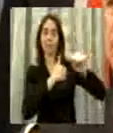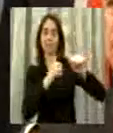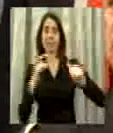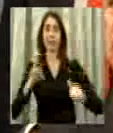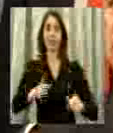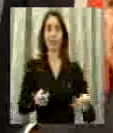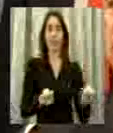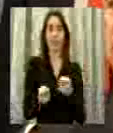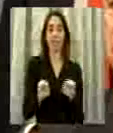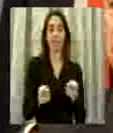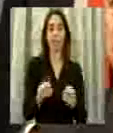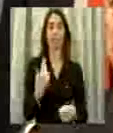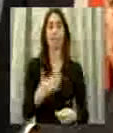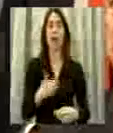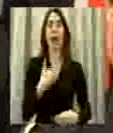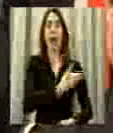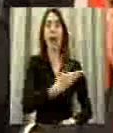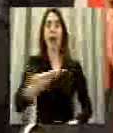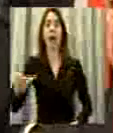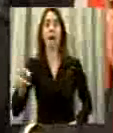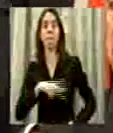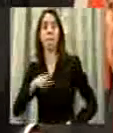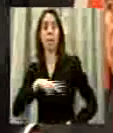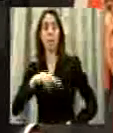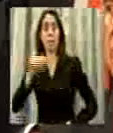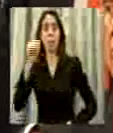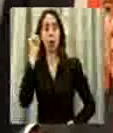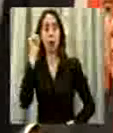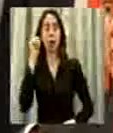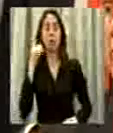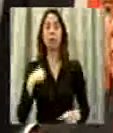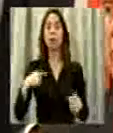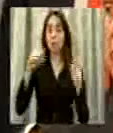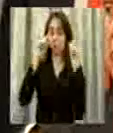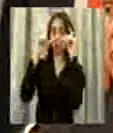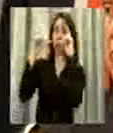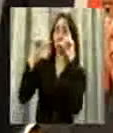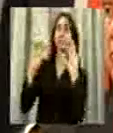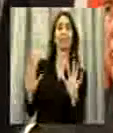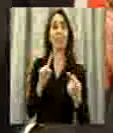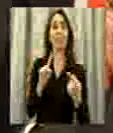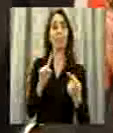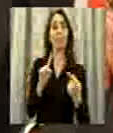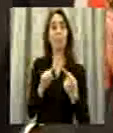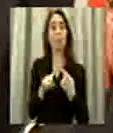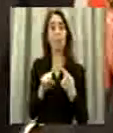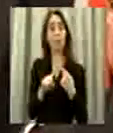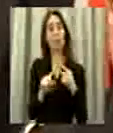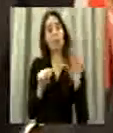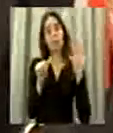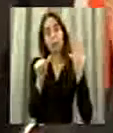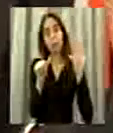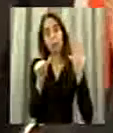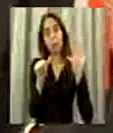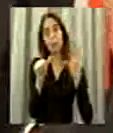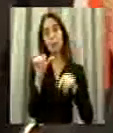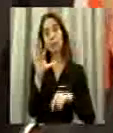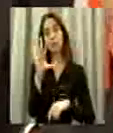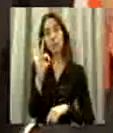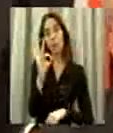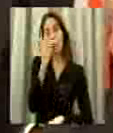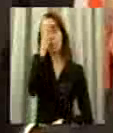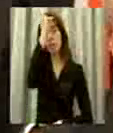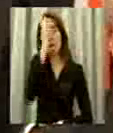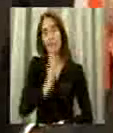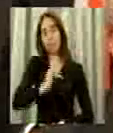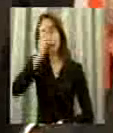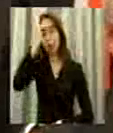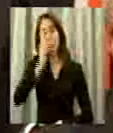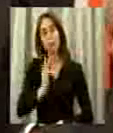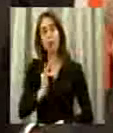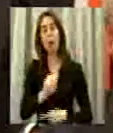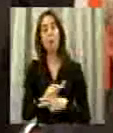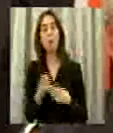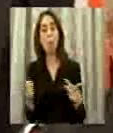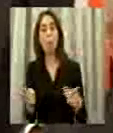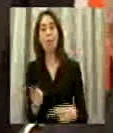ayer entregamos los premios. Participaron, para nosotros fue una sorpresa, participaron 650 funcionarios